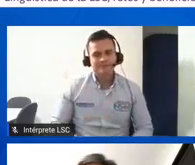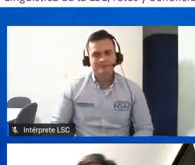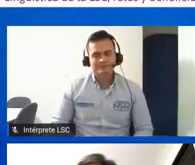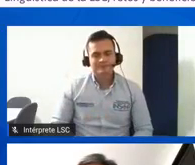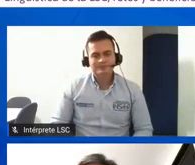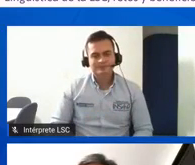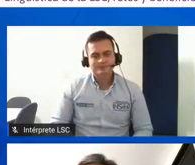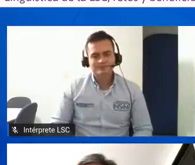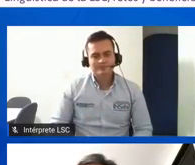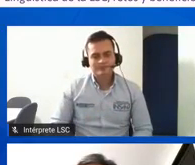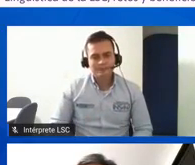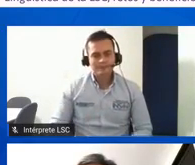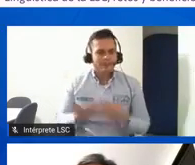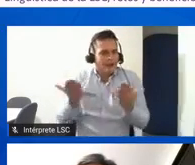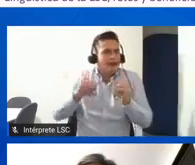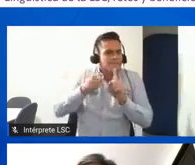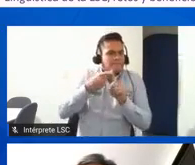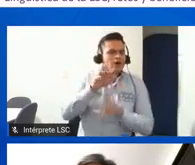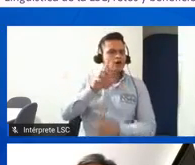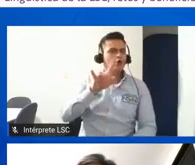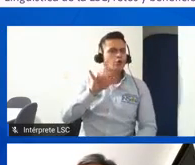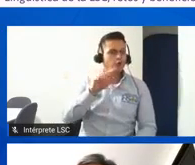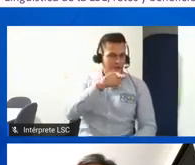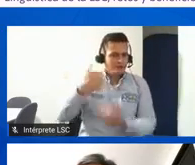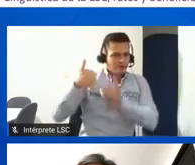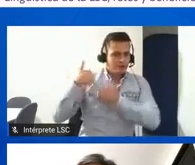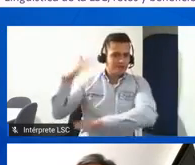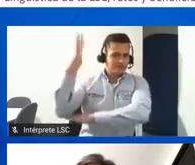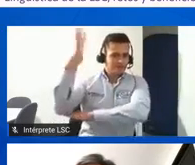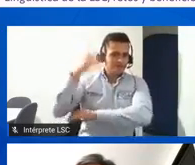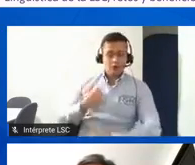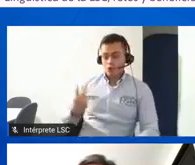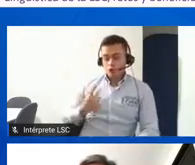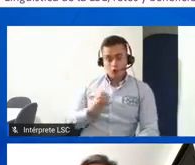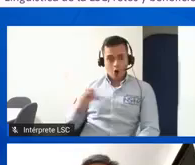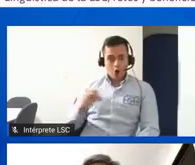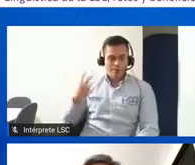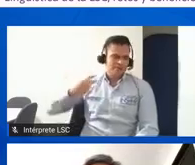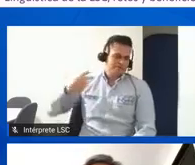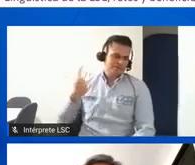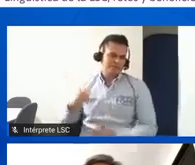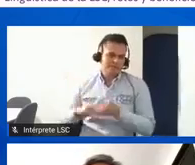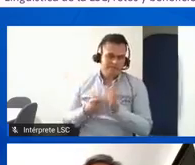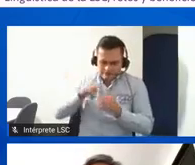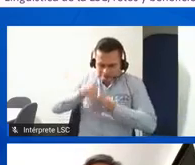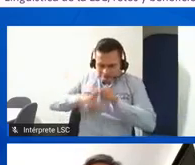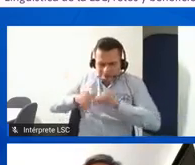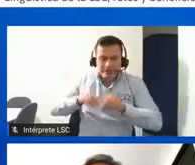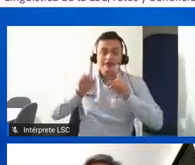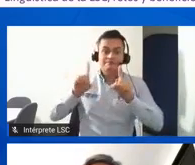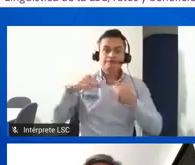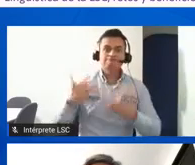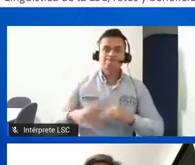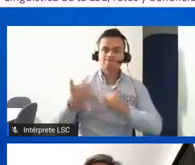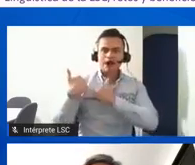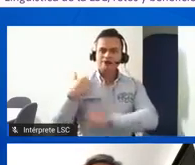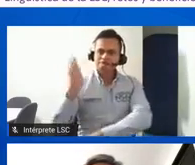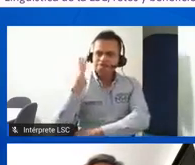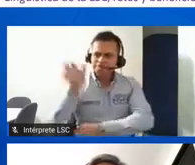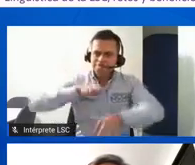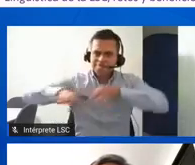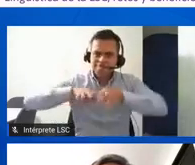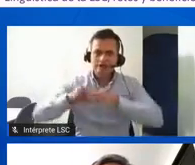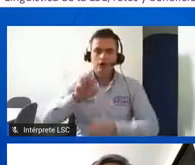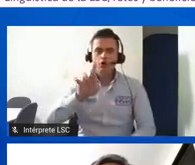No, que siga Ruby, que Ruby fue la ponente, Cristian y yo hicimos el trabajo, digamos, pero Ruby le tocó hacer la ponencia en Senado y hacer